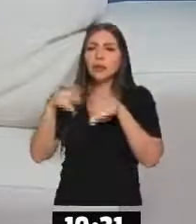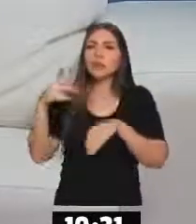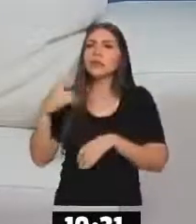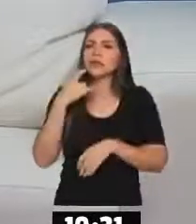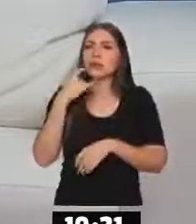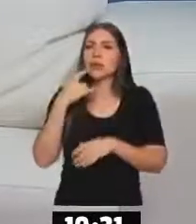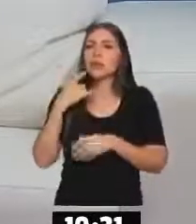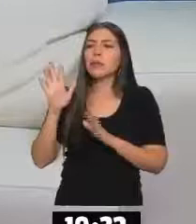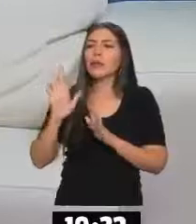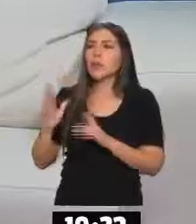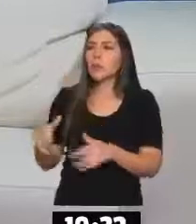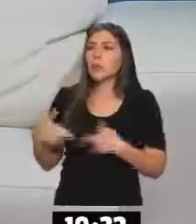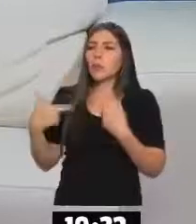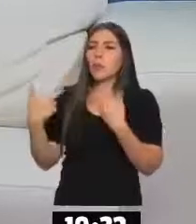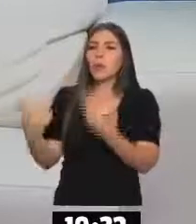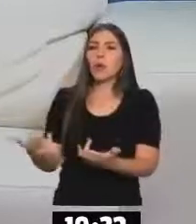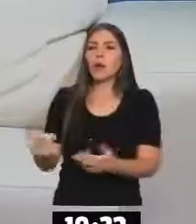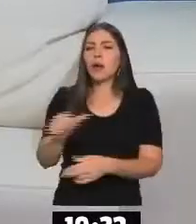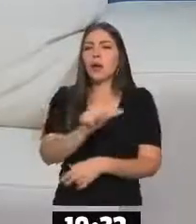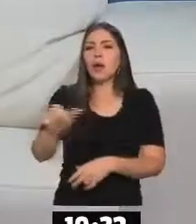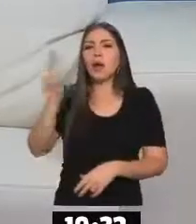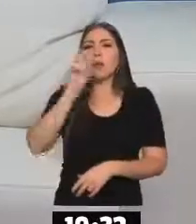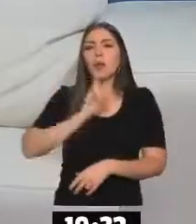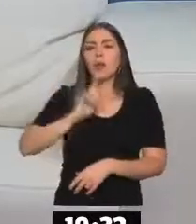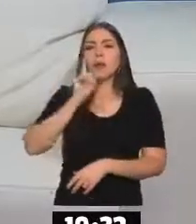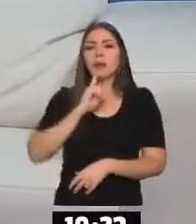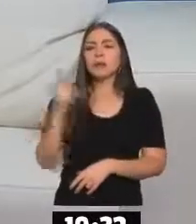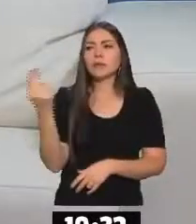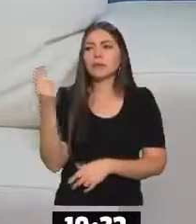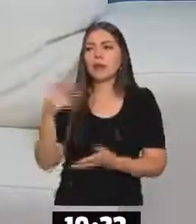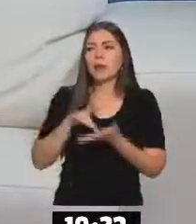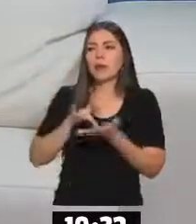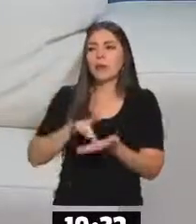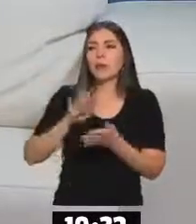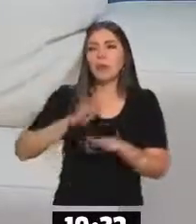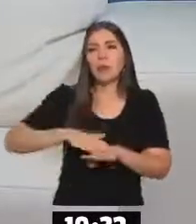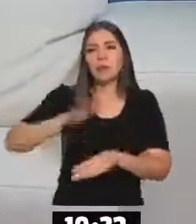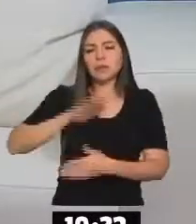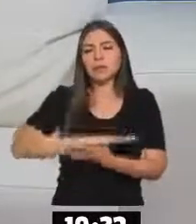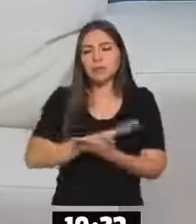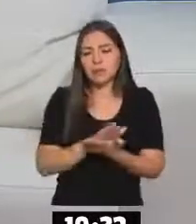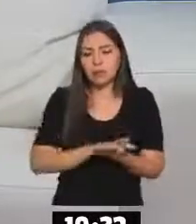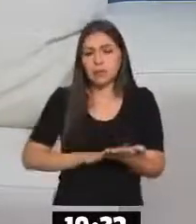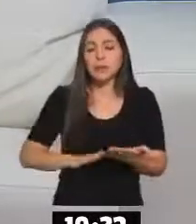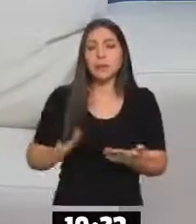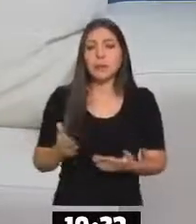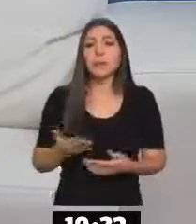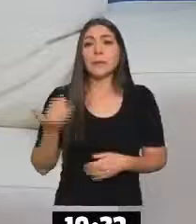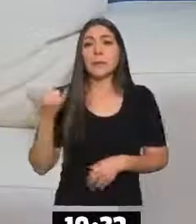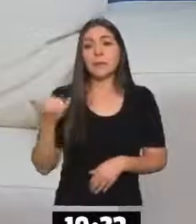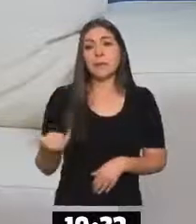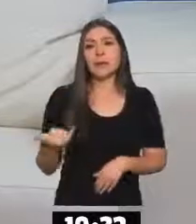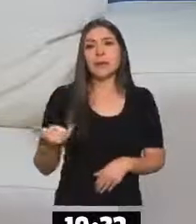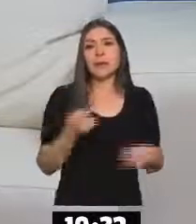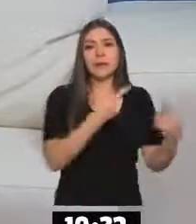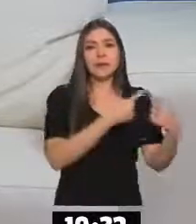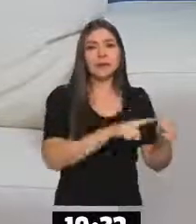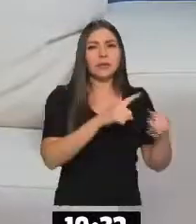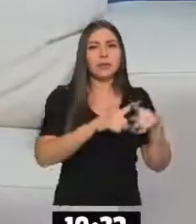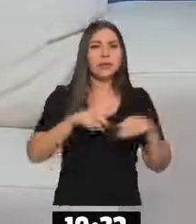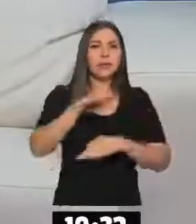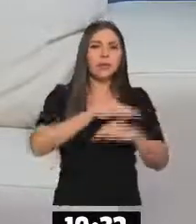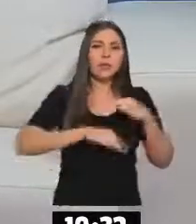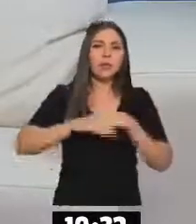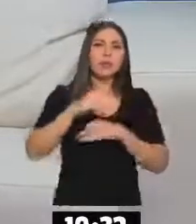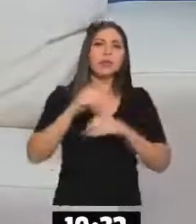esfuerzo para ayudar a mujeres de bajos recursos y en este sentido también todas las terapias